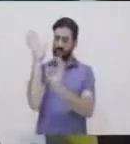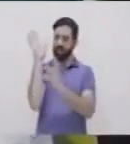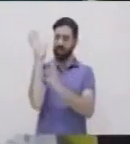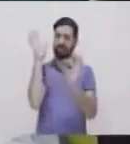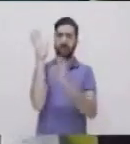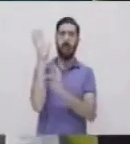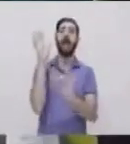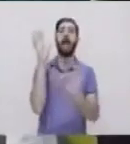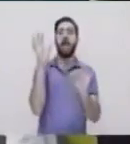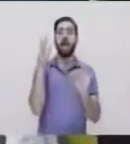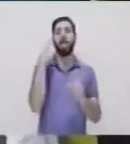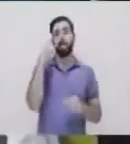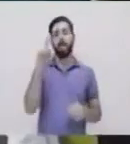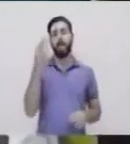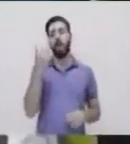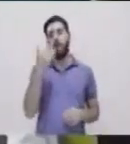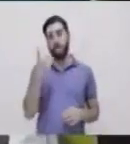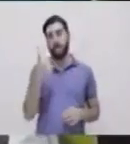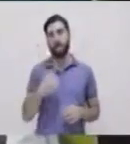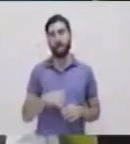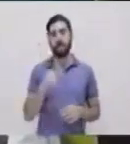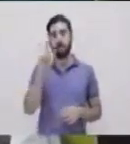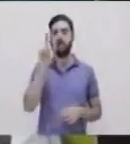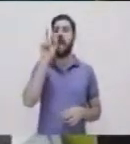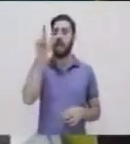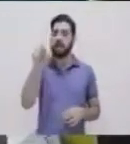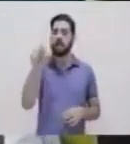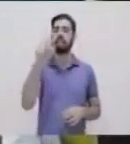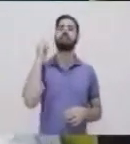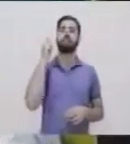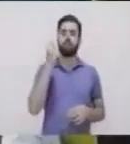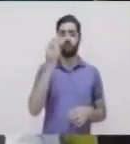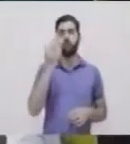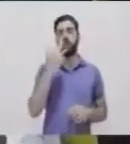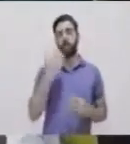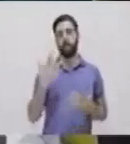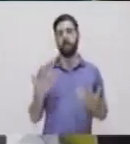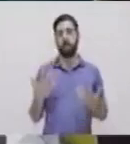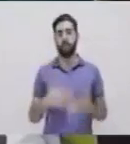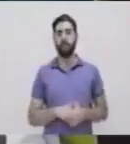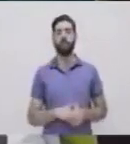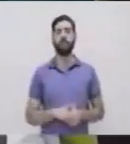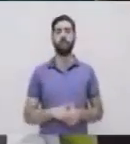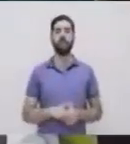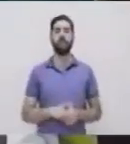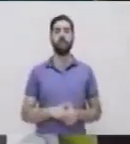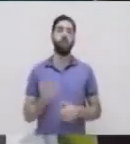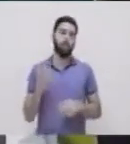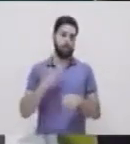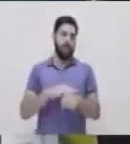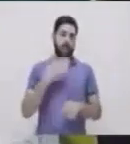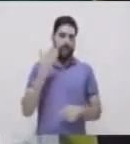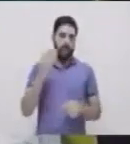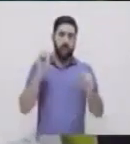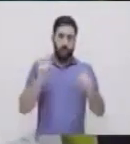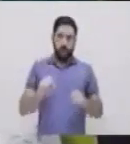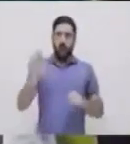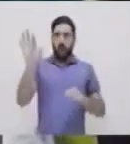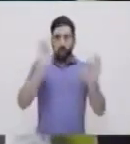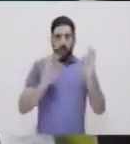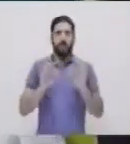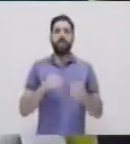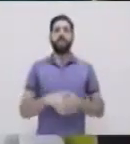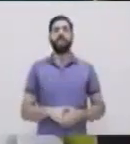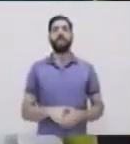un pico largo o adaptan un pico largo para poder extraer el alimento de insectos con más facilidad. Con mucho